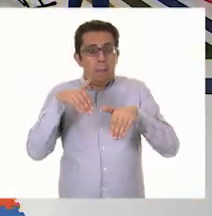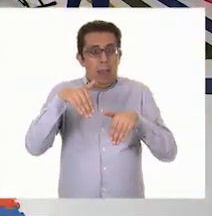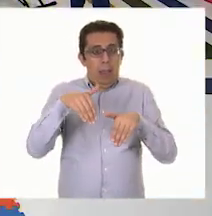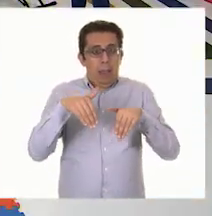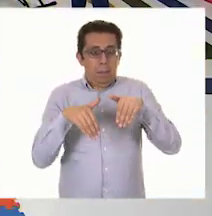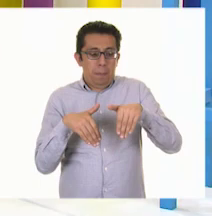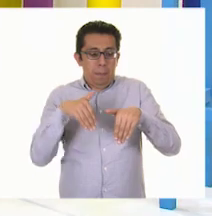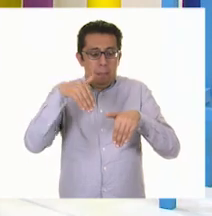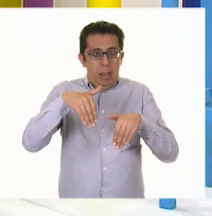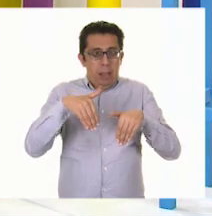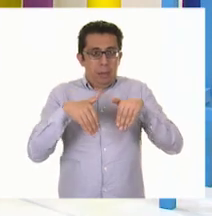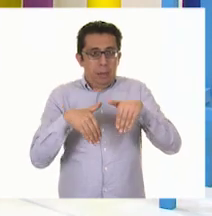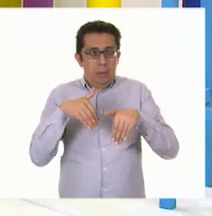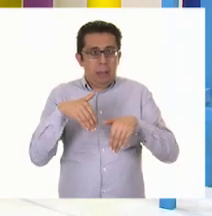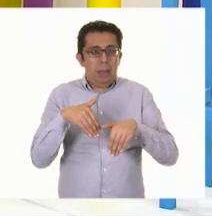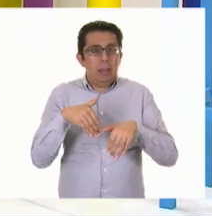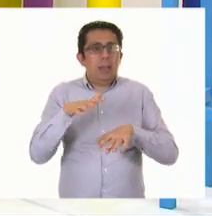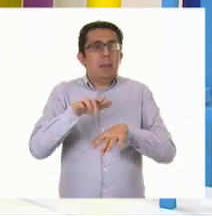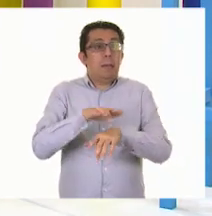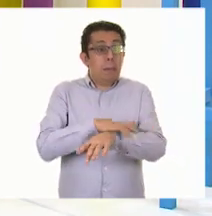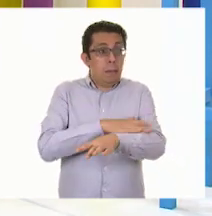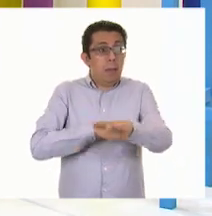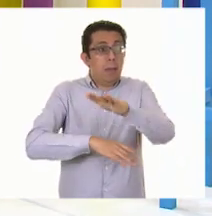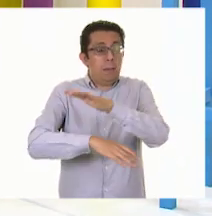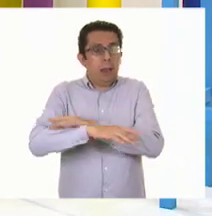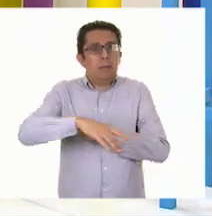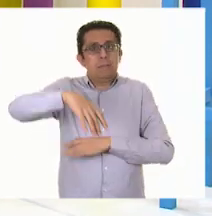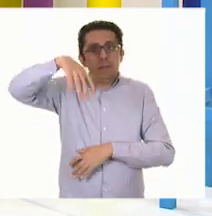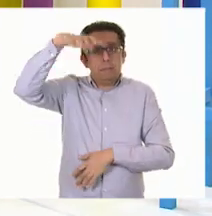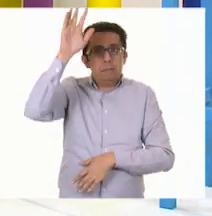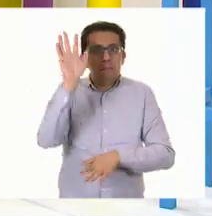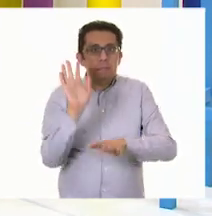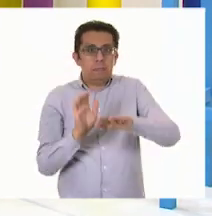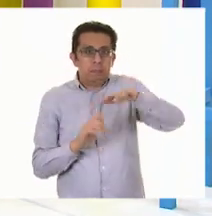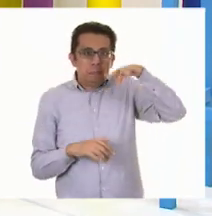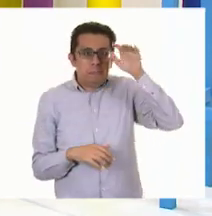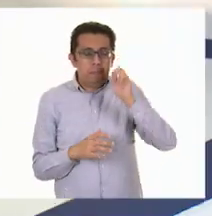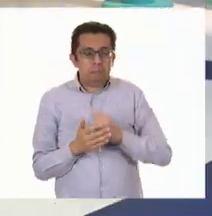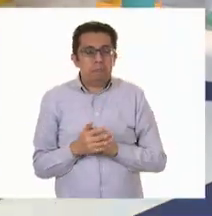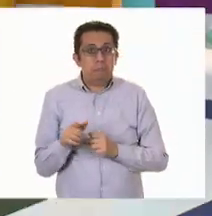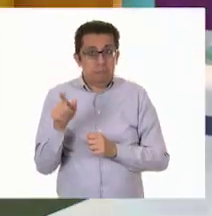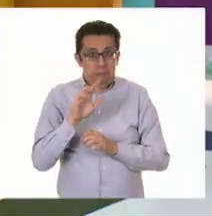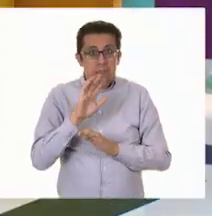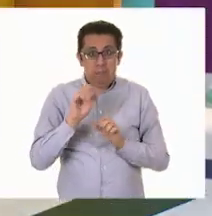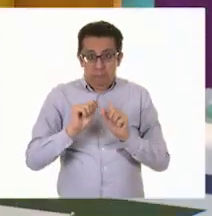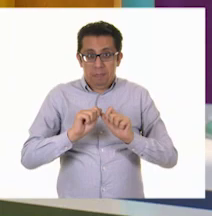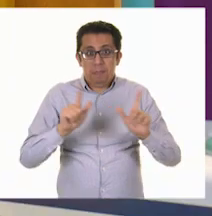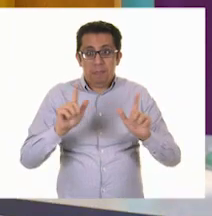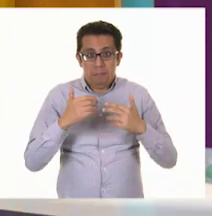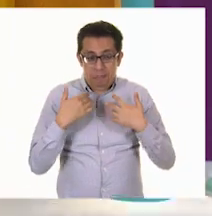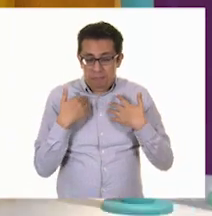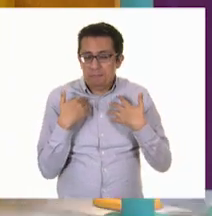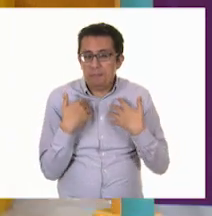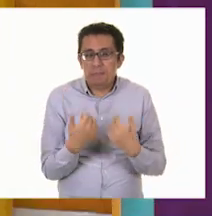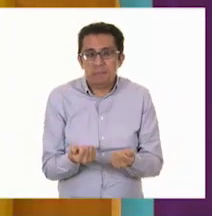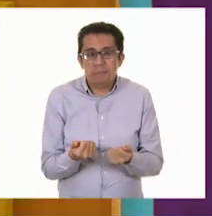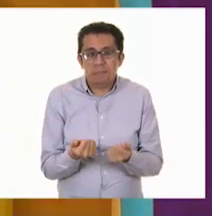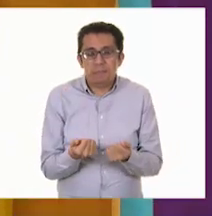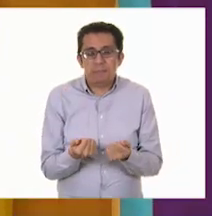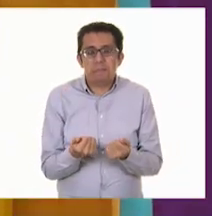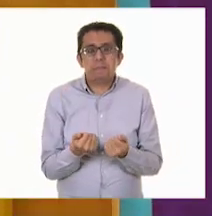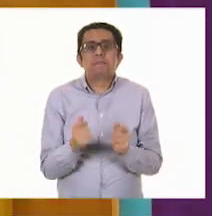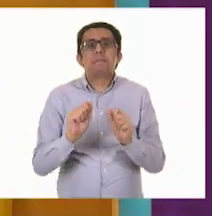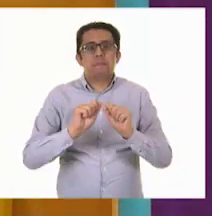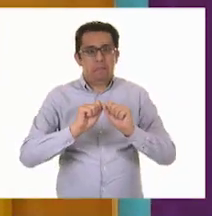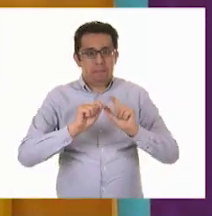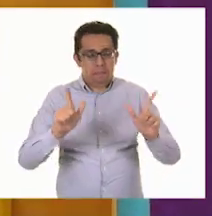y abajo, ya no balanceándonos, sino arriba y abajo. ¿Listos? ¿Todos entendieron? Sí. Listísimo.